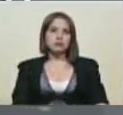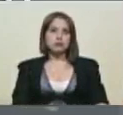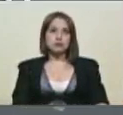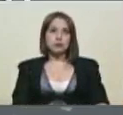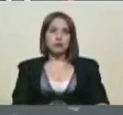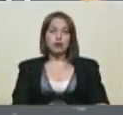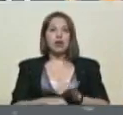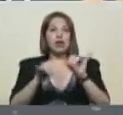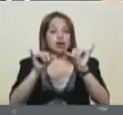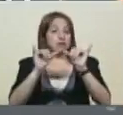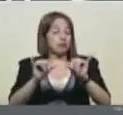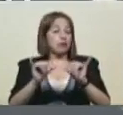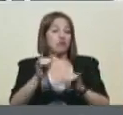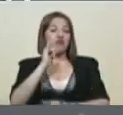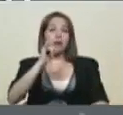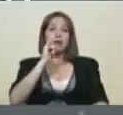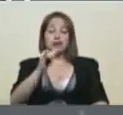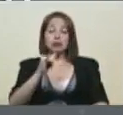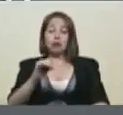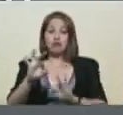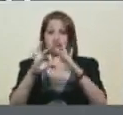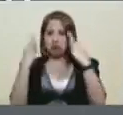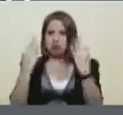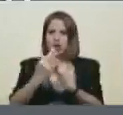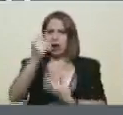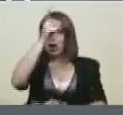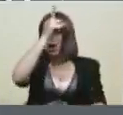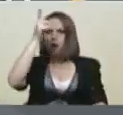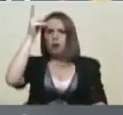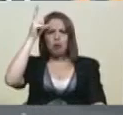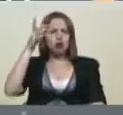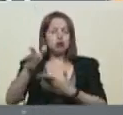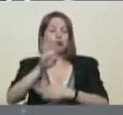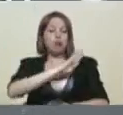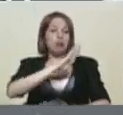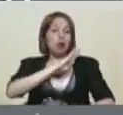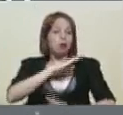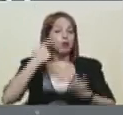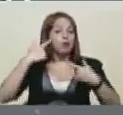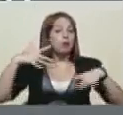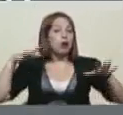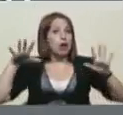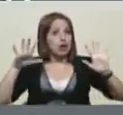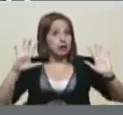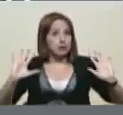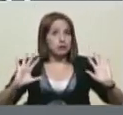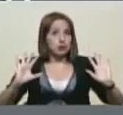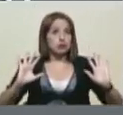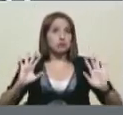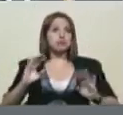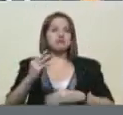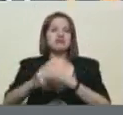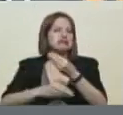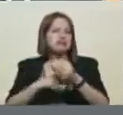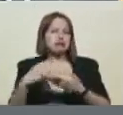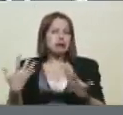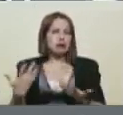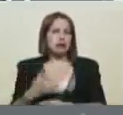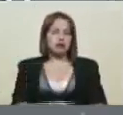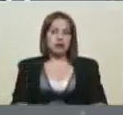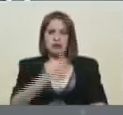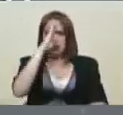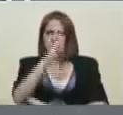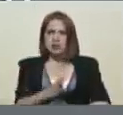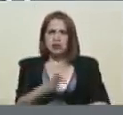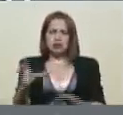así, la información de que un familiar de Leopoldo López sea el dueño de esta camioneta, ¿se estaría allí dando de manera